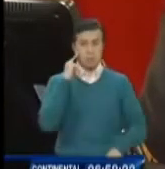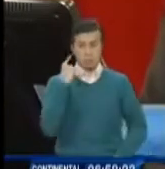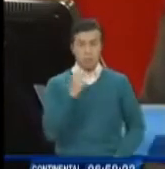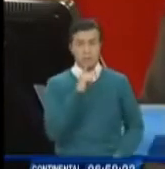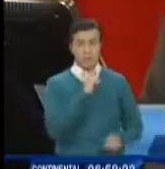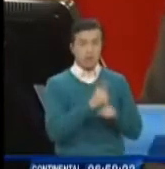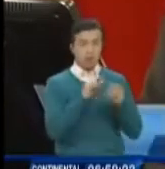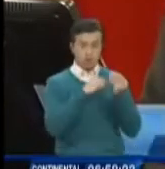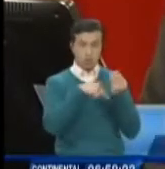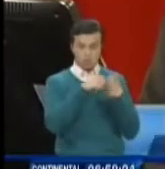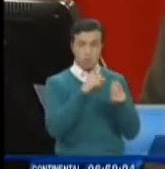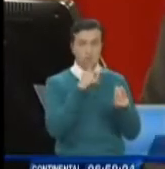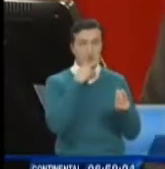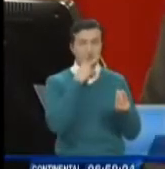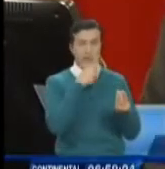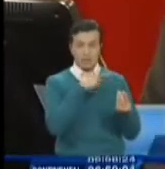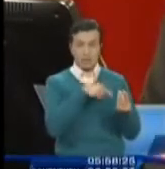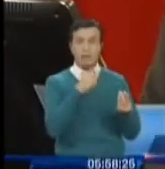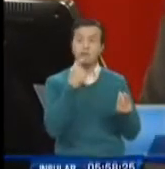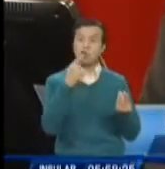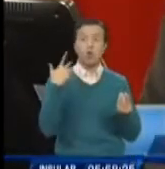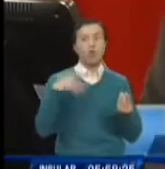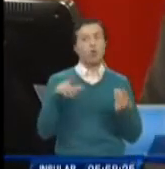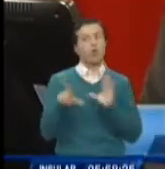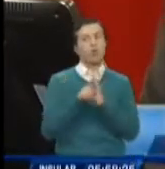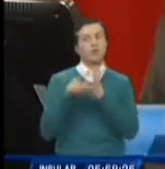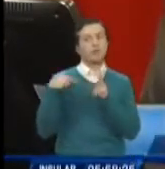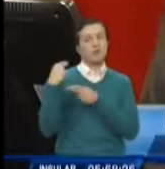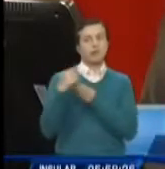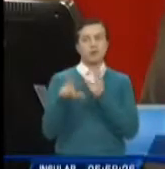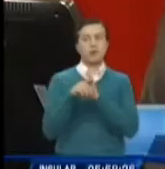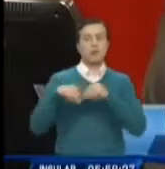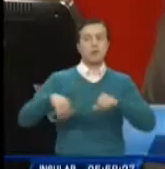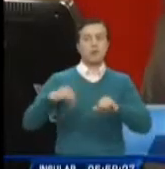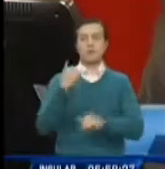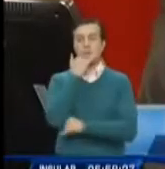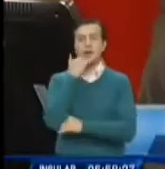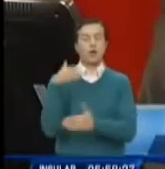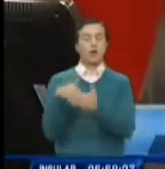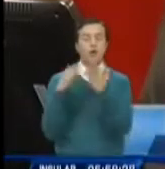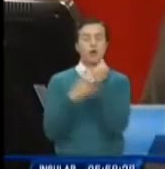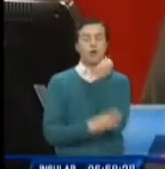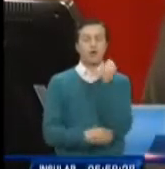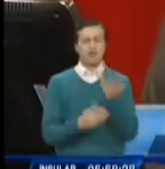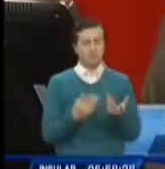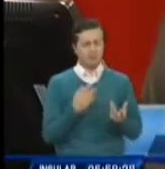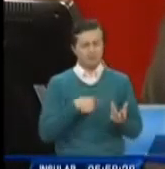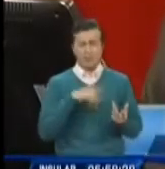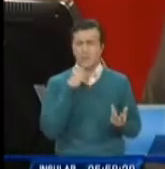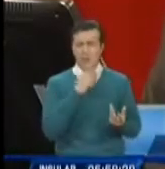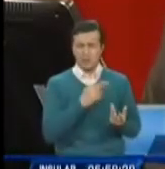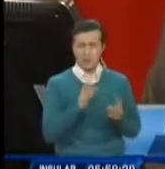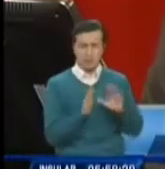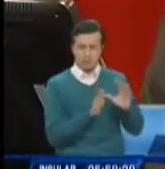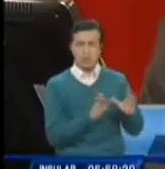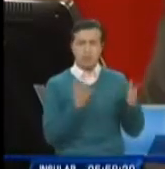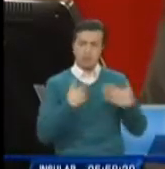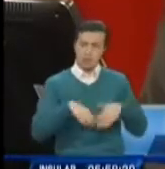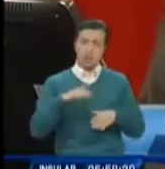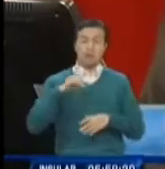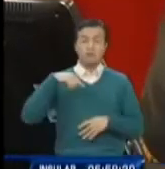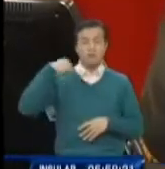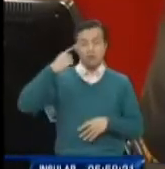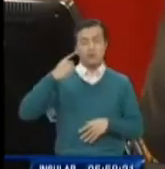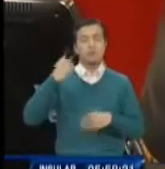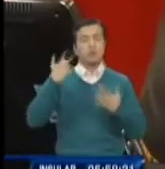mintió cuando se dijo que esas leyes perjudicaban a la clase media, a la clase pobre, y luego, pues tal vez el próximo año, en un contexto político